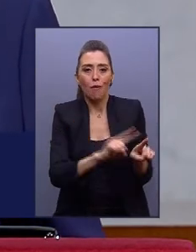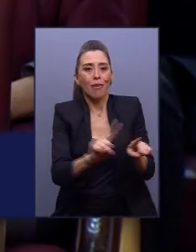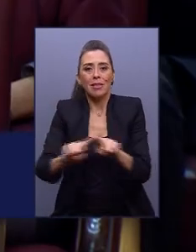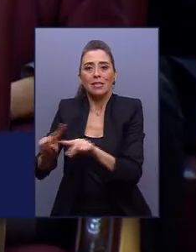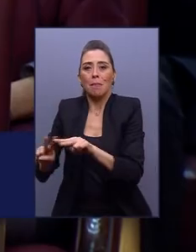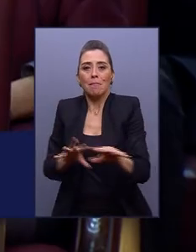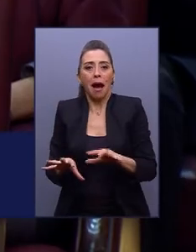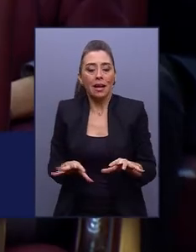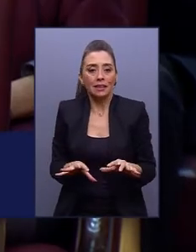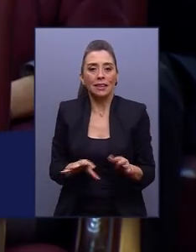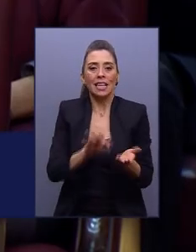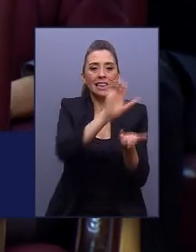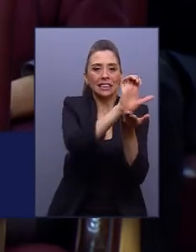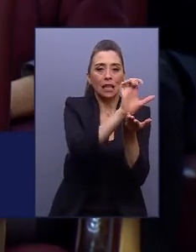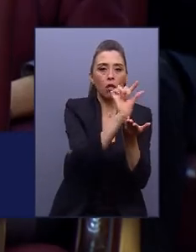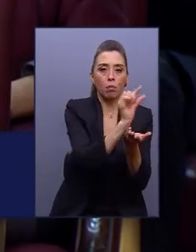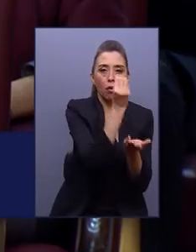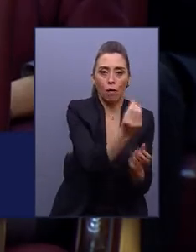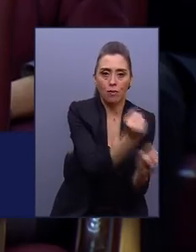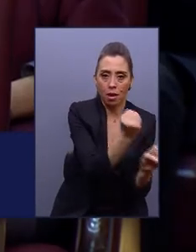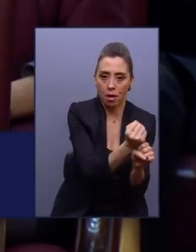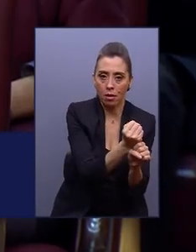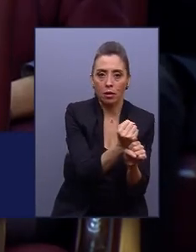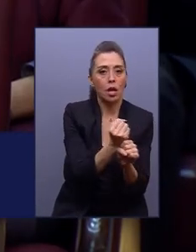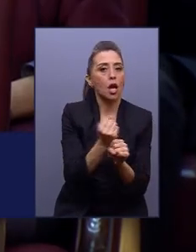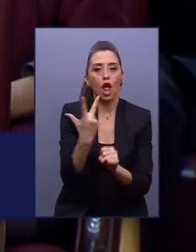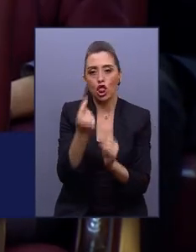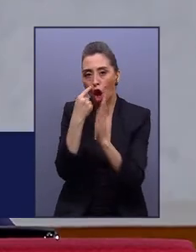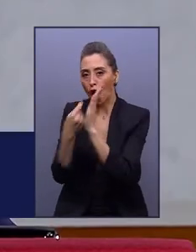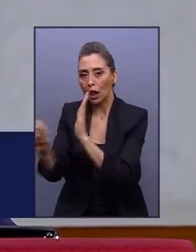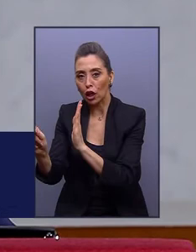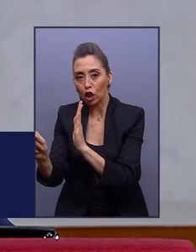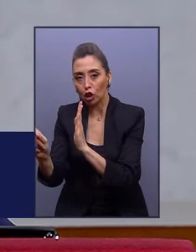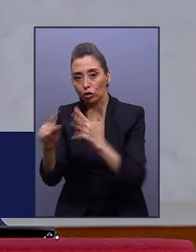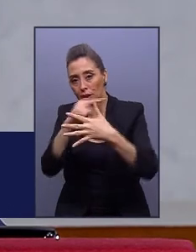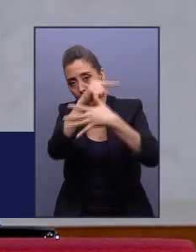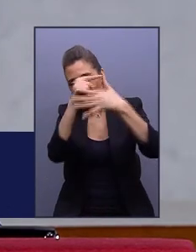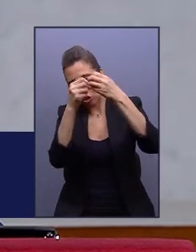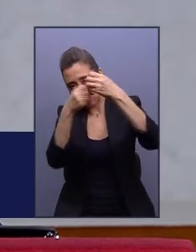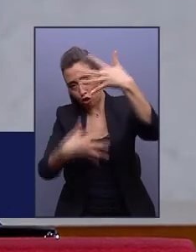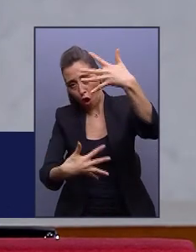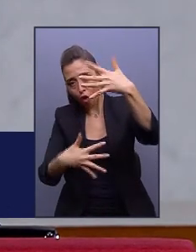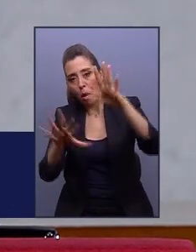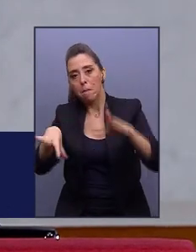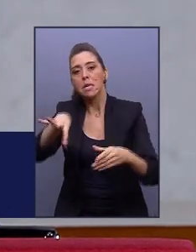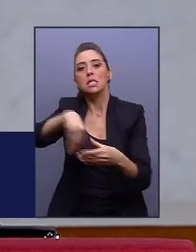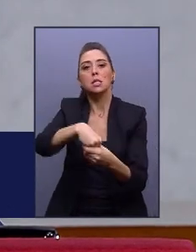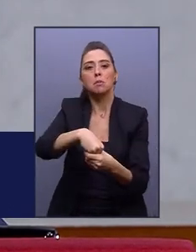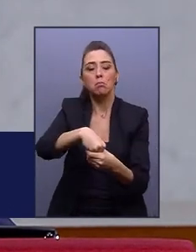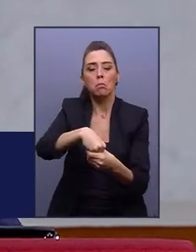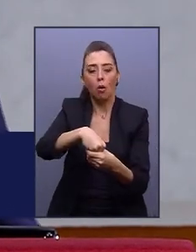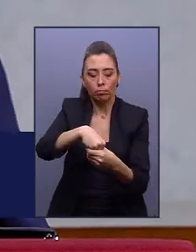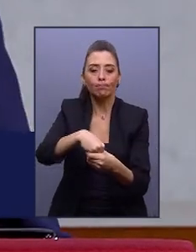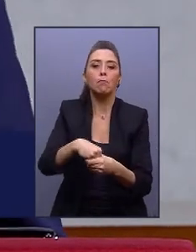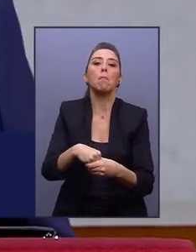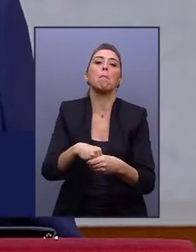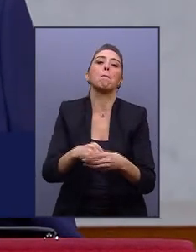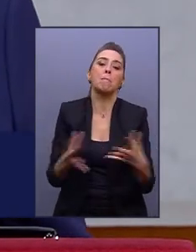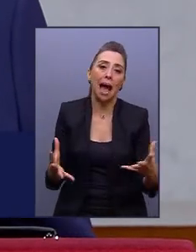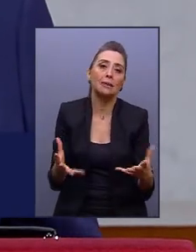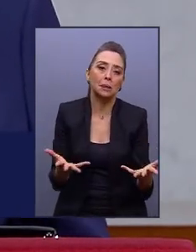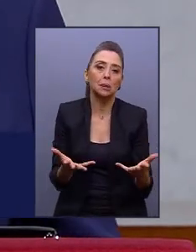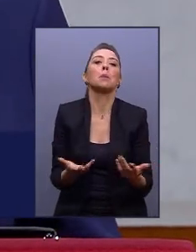diversificación, un Estado poco eficiente, no reconocimiento, son parte de un mismo fenómeno y se refuerza. Es tiempo de